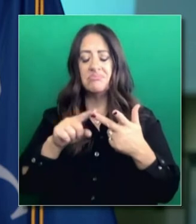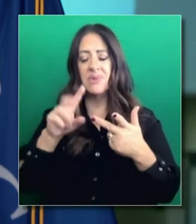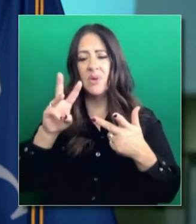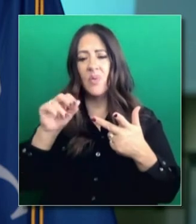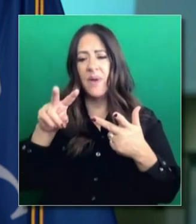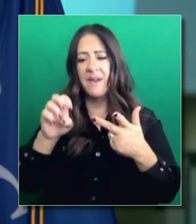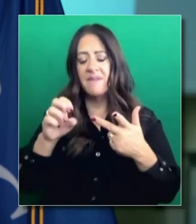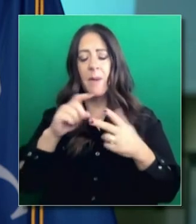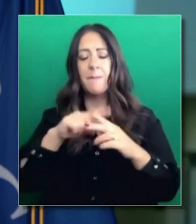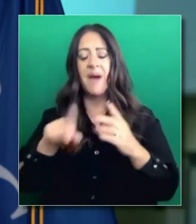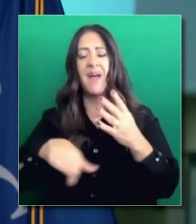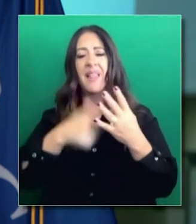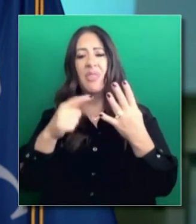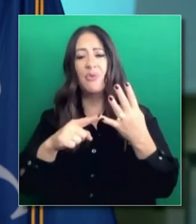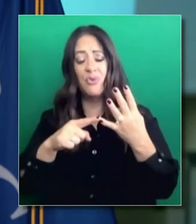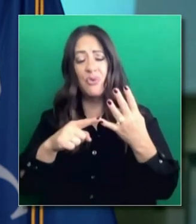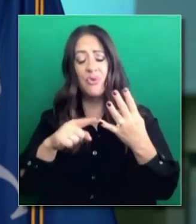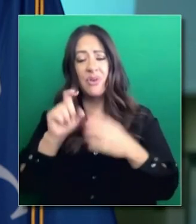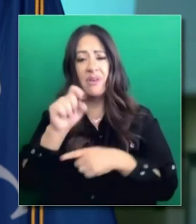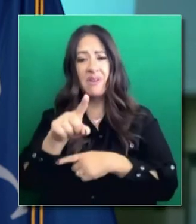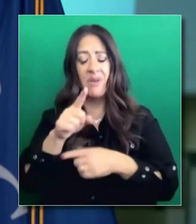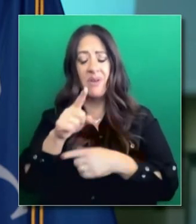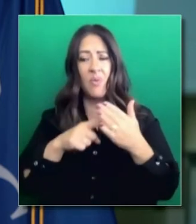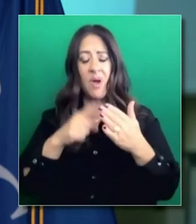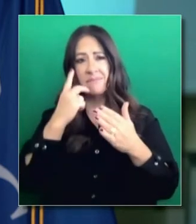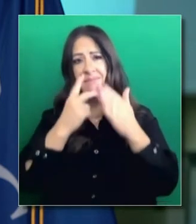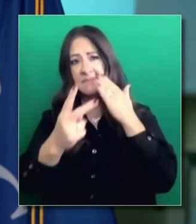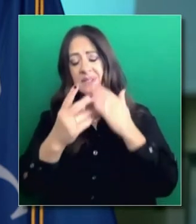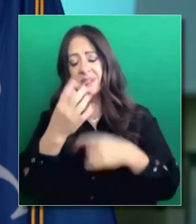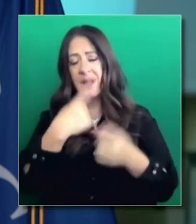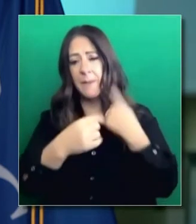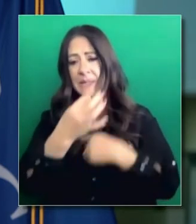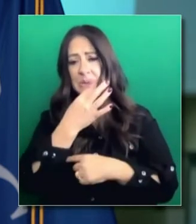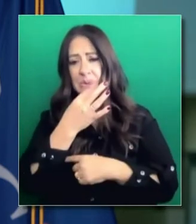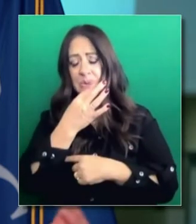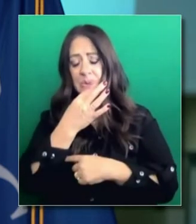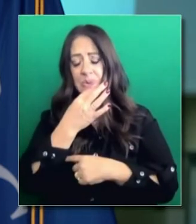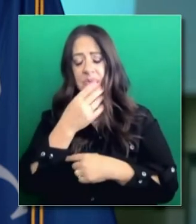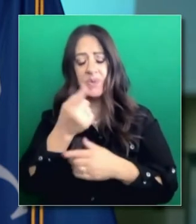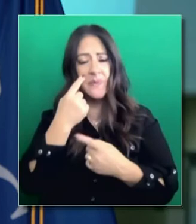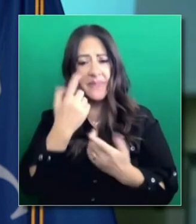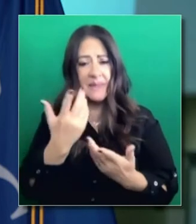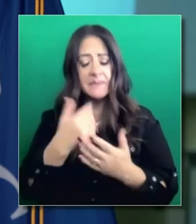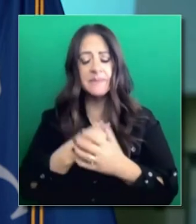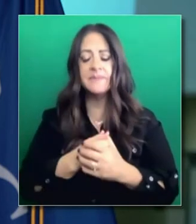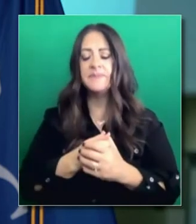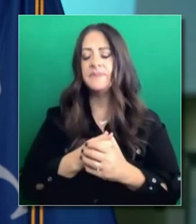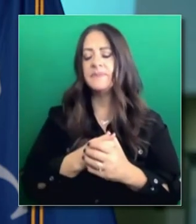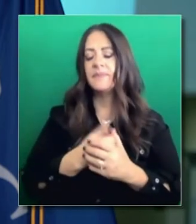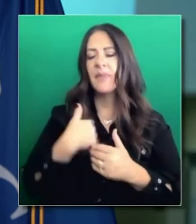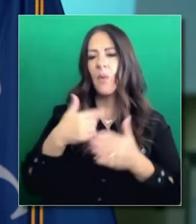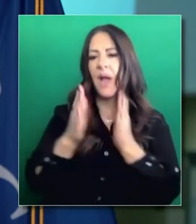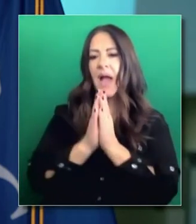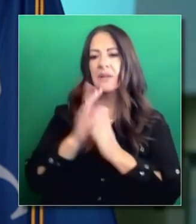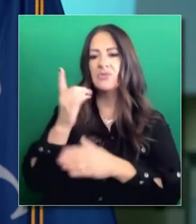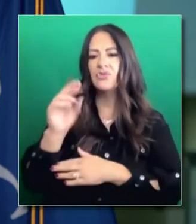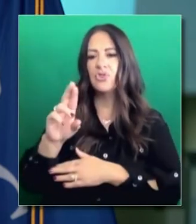Aprecio eso muchísimo y le voy a dar la oportunidad al doctor Galdi en un momento de hablar